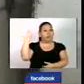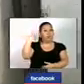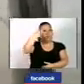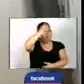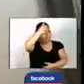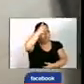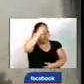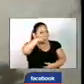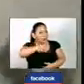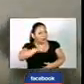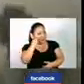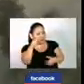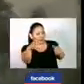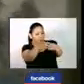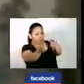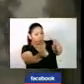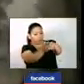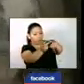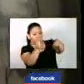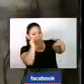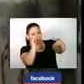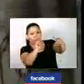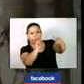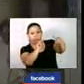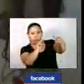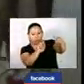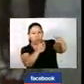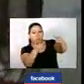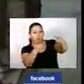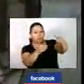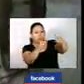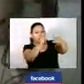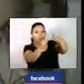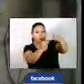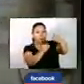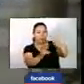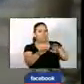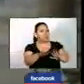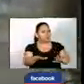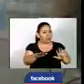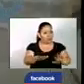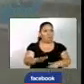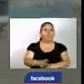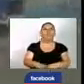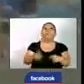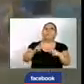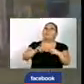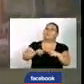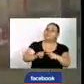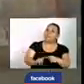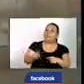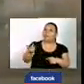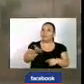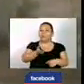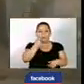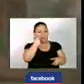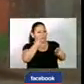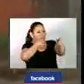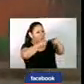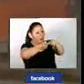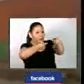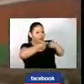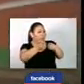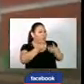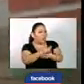el tremor volcánico en este coloso bajó a niveles de calma relativa pero que se mantenían en vigilancia